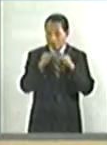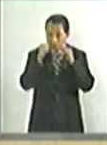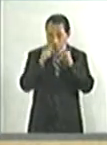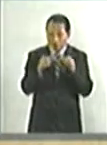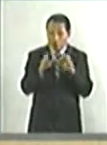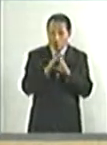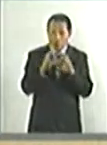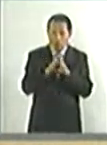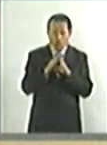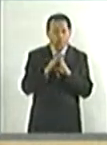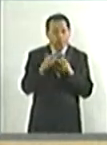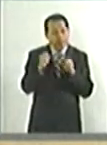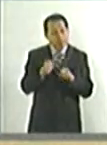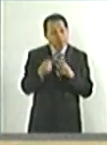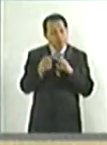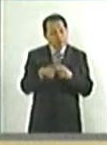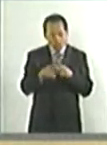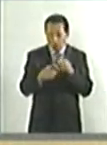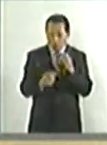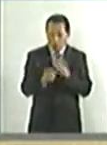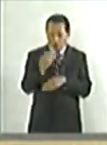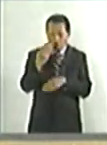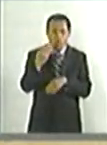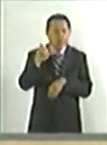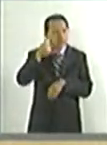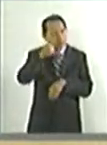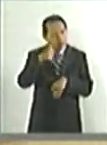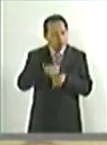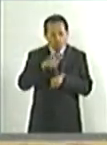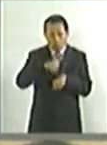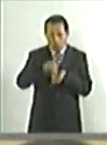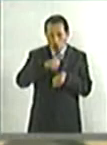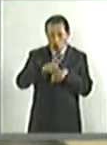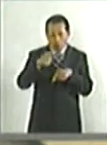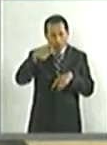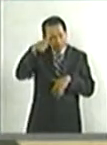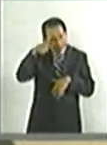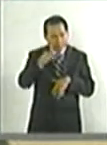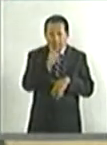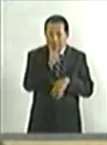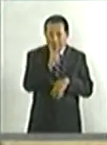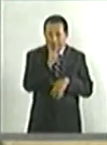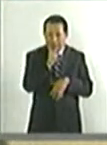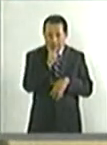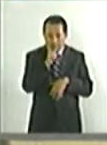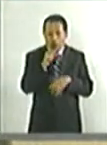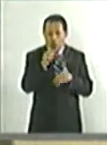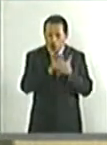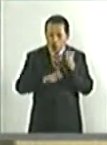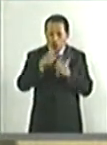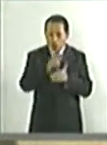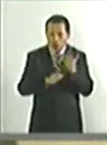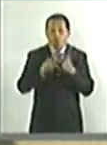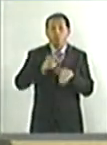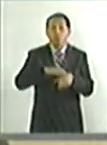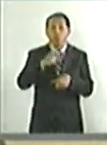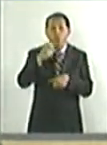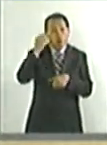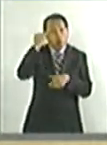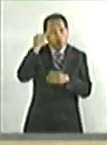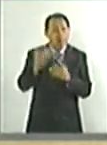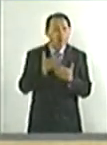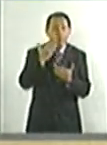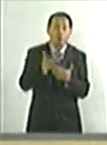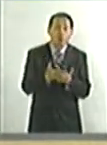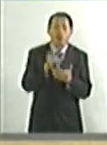Seguramente empezarán a comprar nuevos números que no estén identificados, por lo que se propone